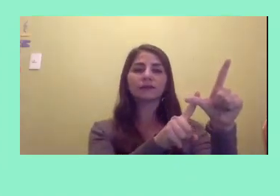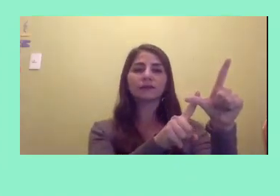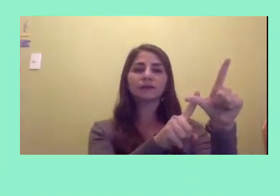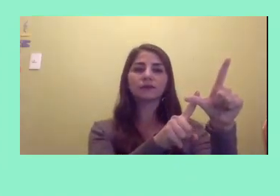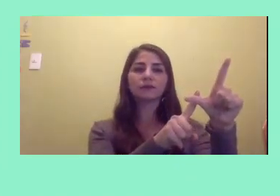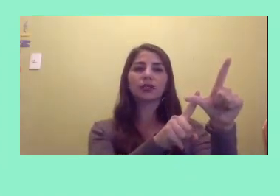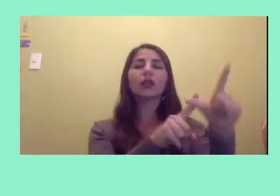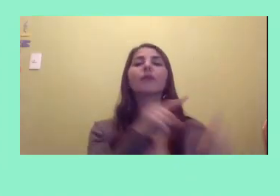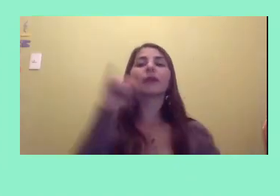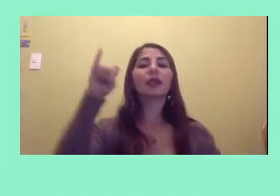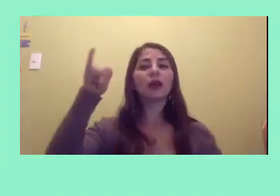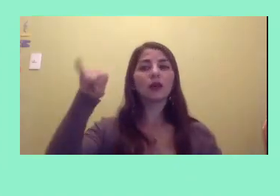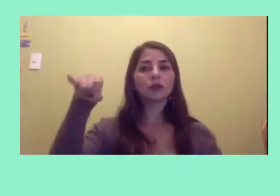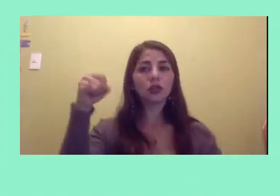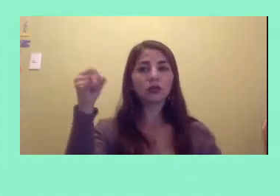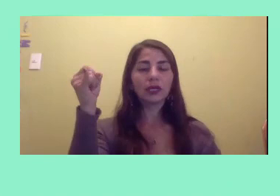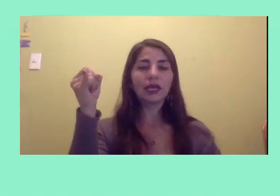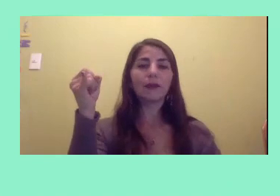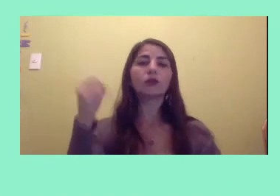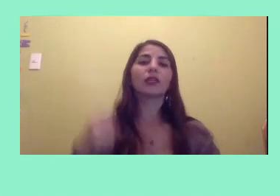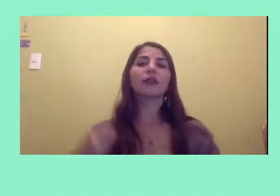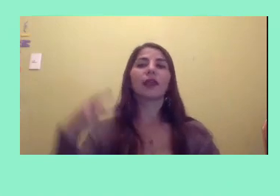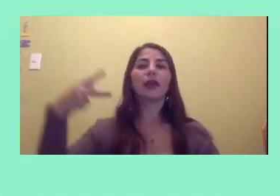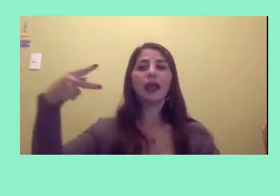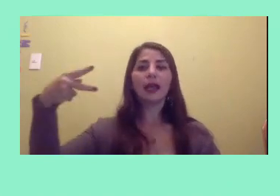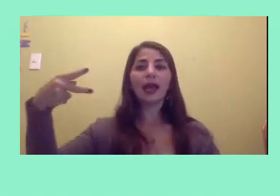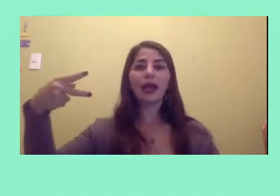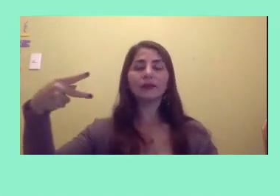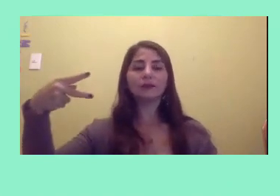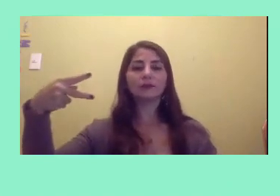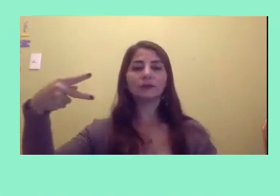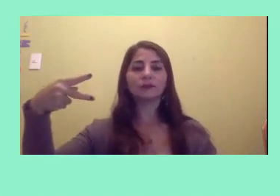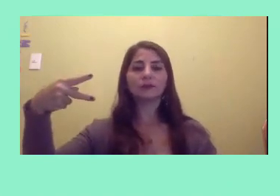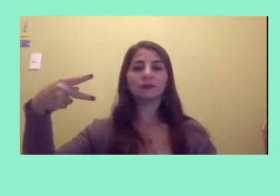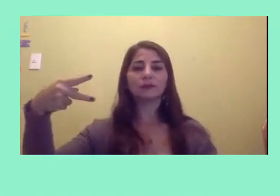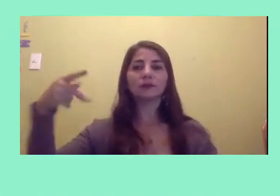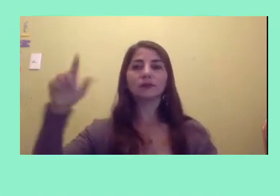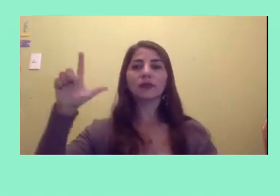así. Pero la primera opción es la más utilizada. K,